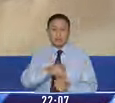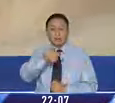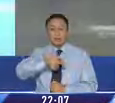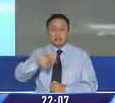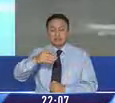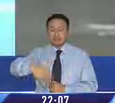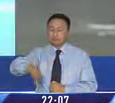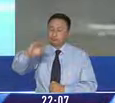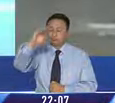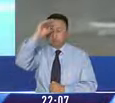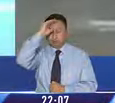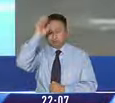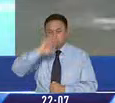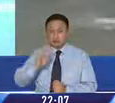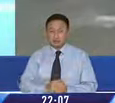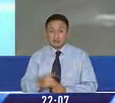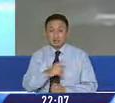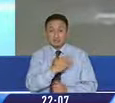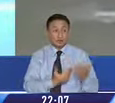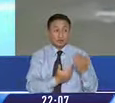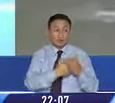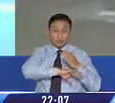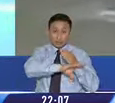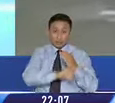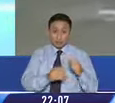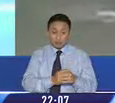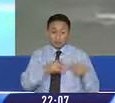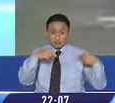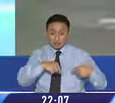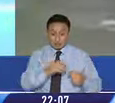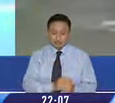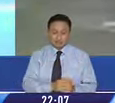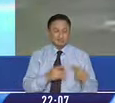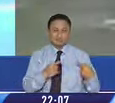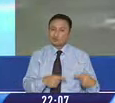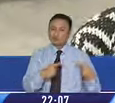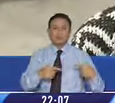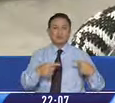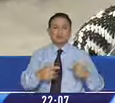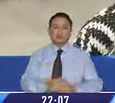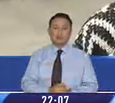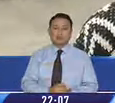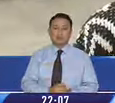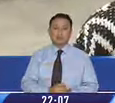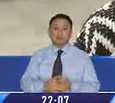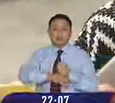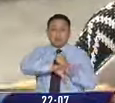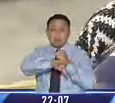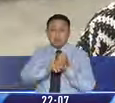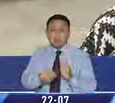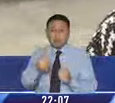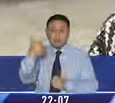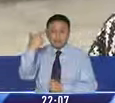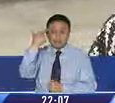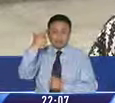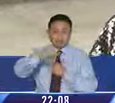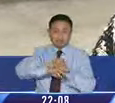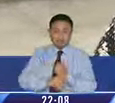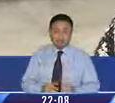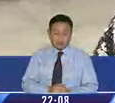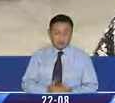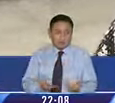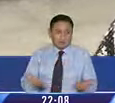moradores señalan que esta modalidad de asalto se ha convertido en el pan de cada día. Hay robos, hay asaltos. Y no,